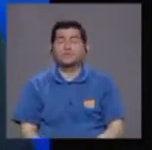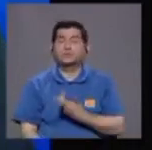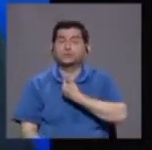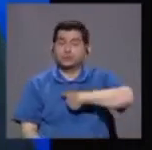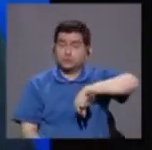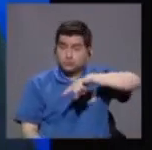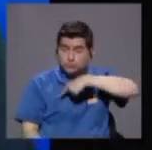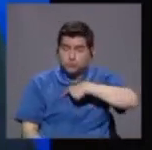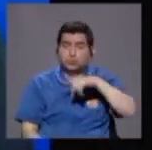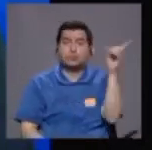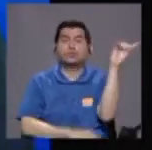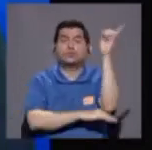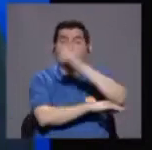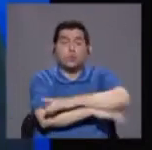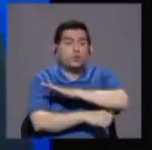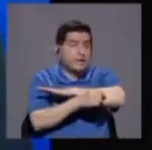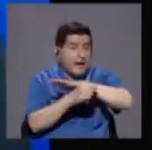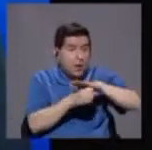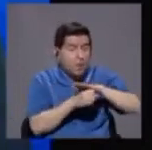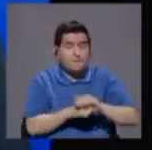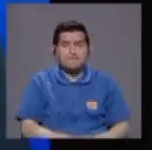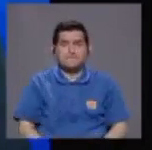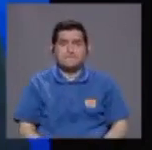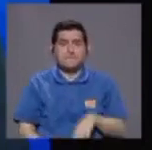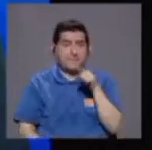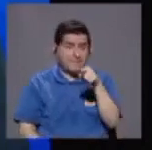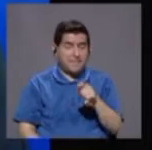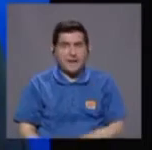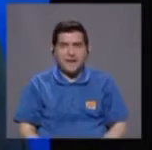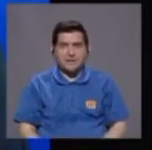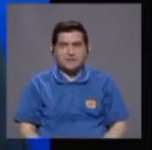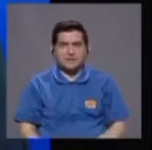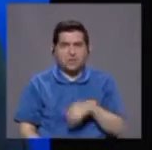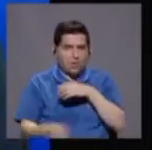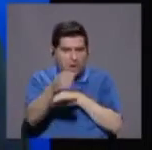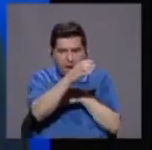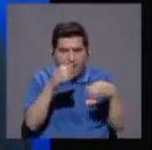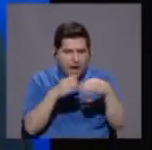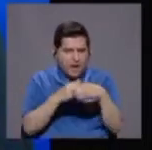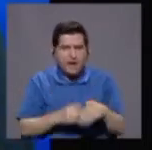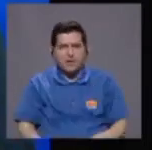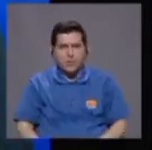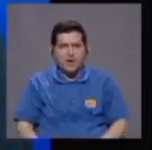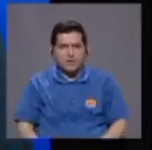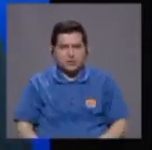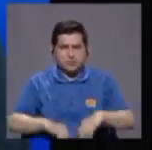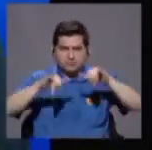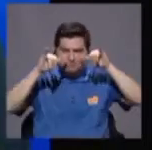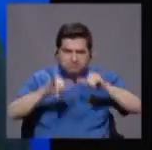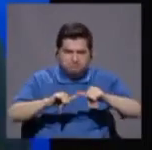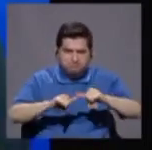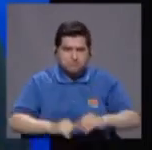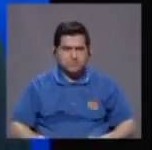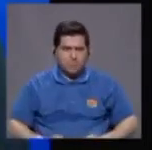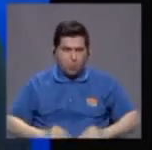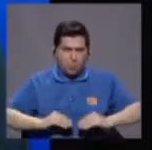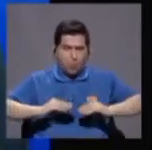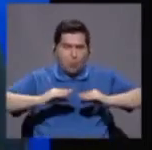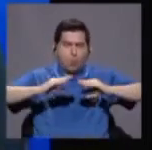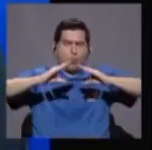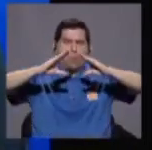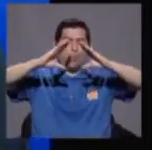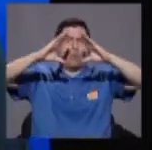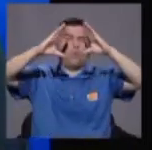un día completo encerrados en el departamento. así desde la mañana hasta bien